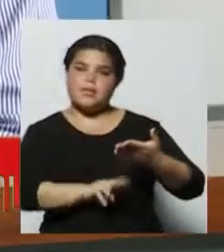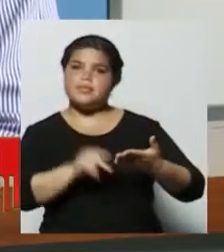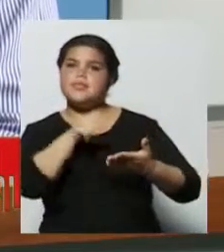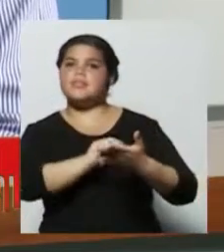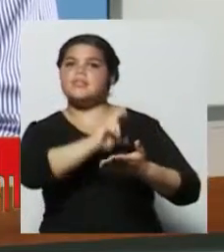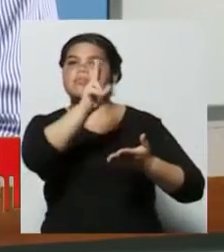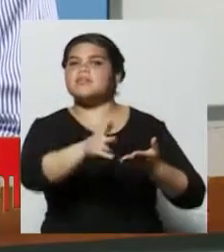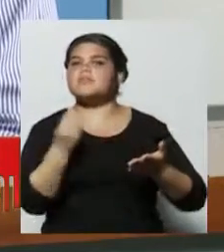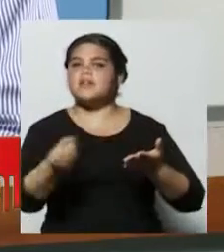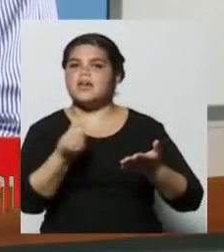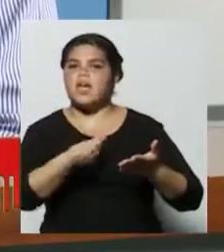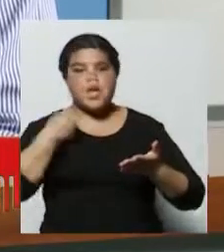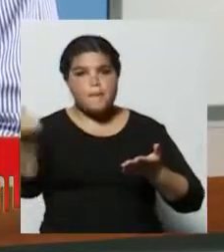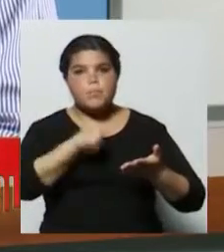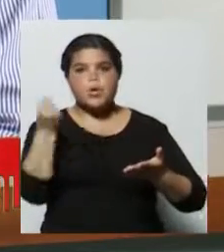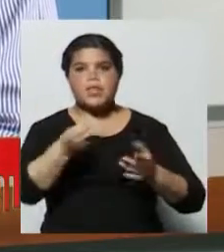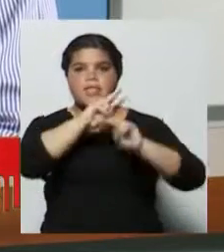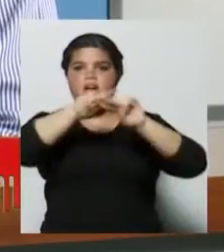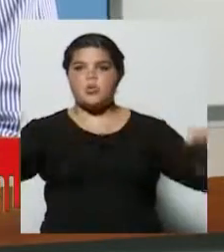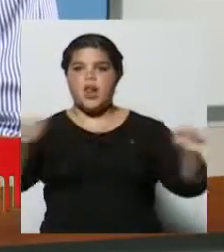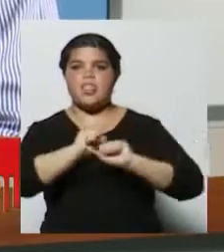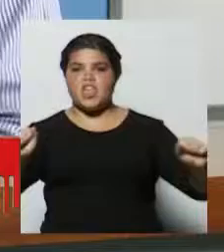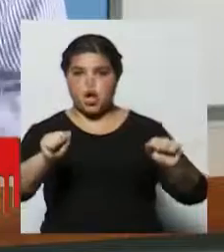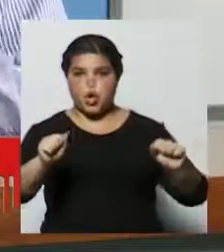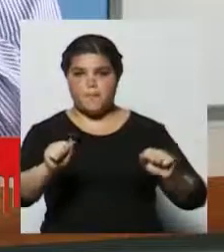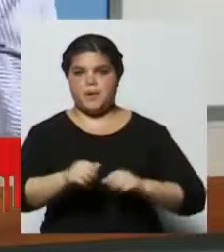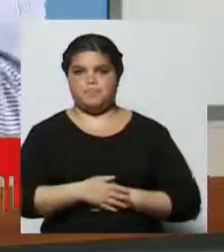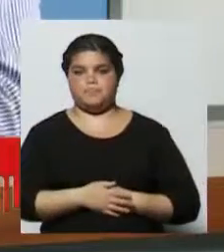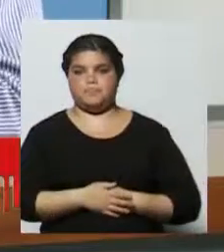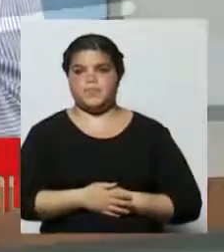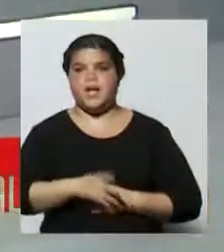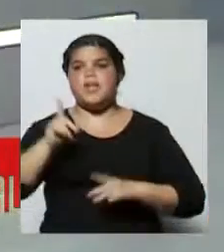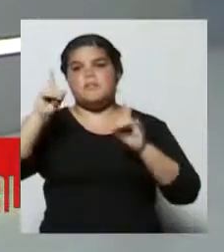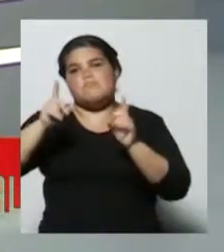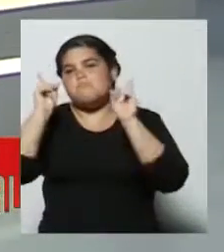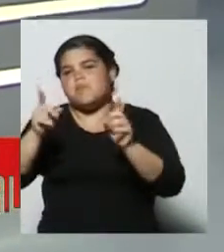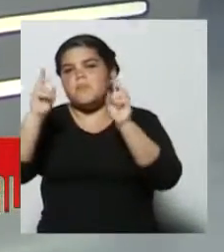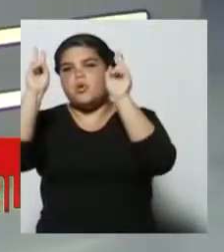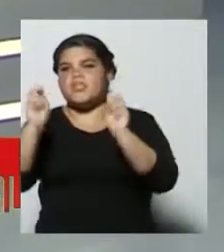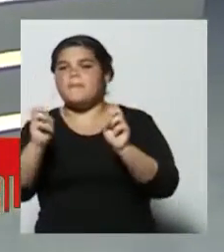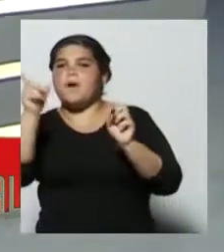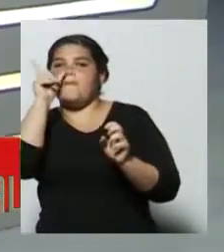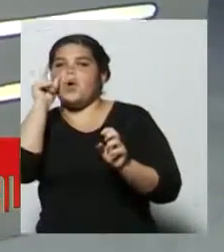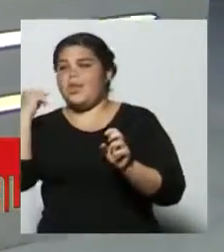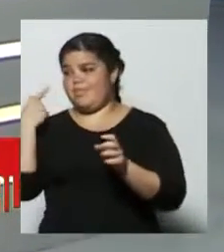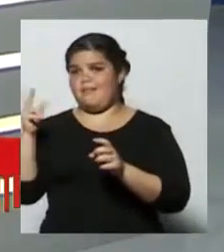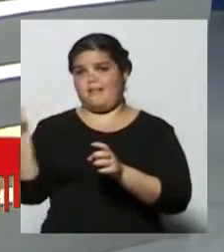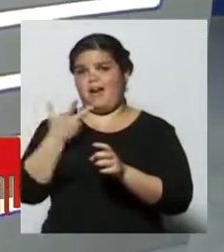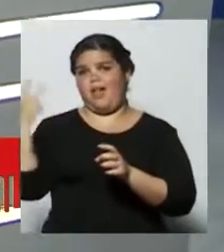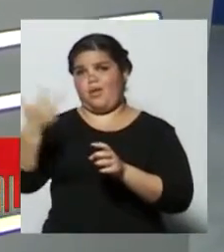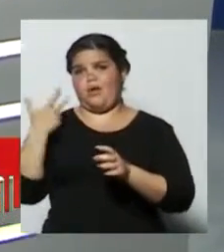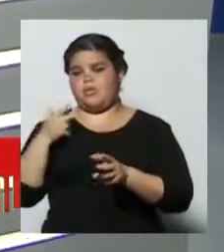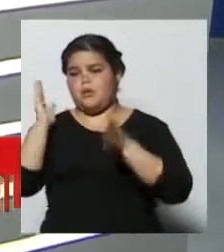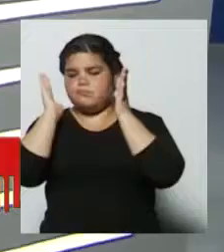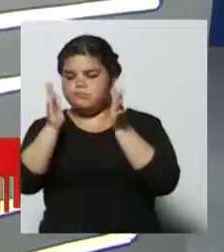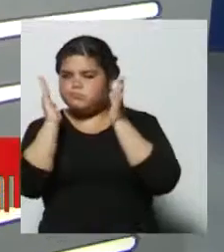Claro. Lo más efectivo es el shock, dicen. Sí. En términos de las políticas, ¿no?, que quieren seguir en este caso, bajar la inflación. Lo